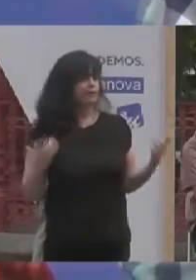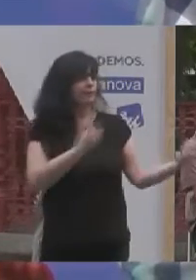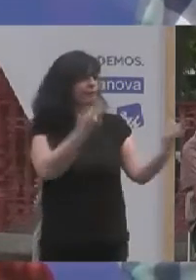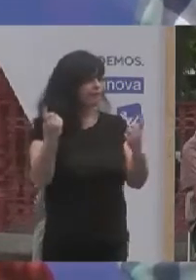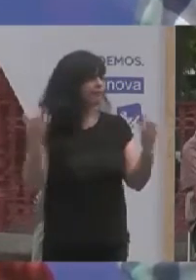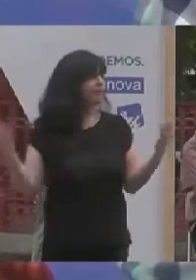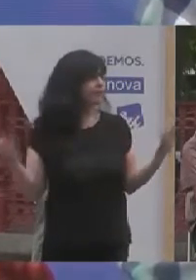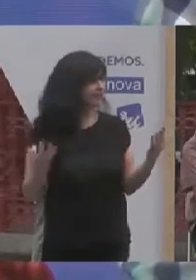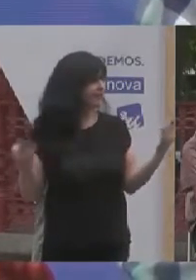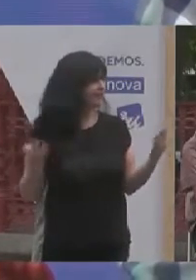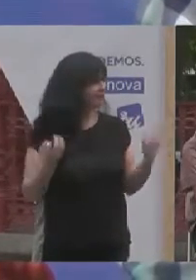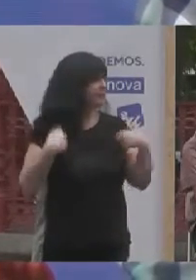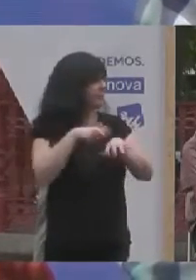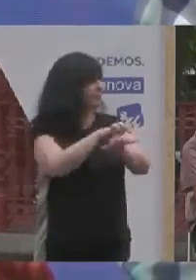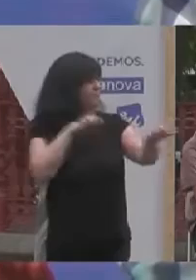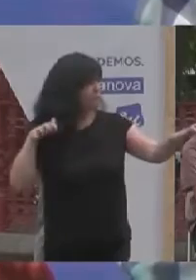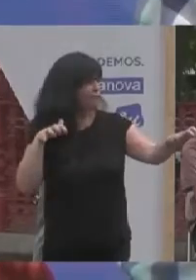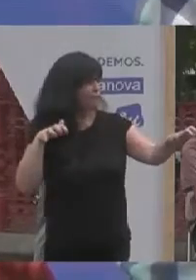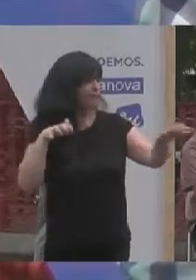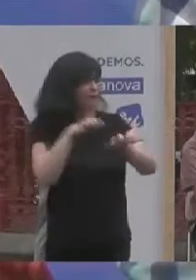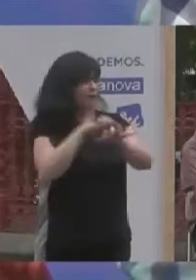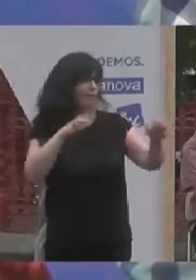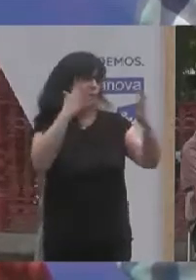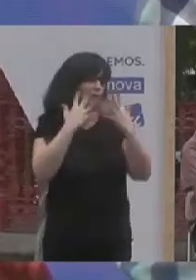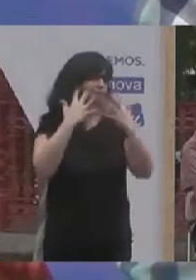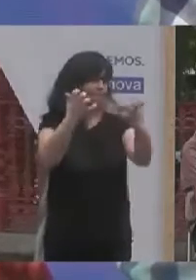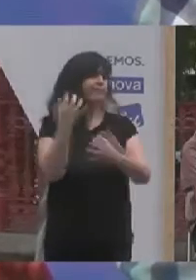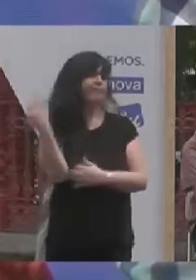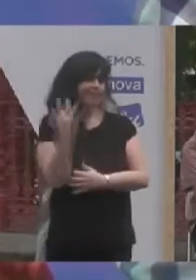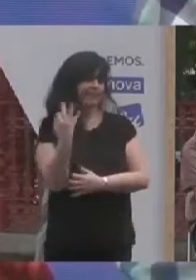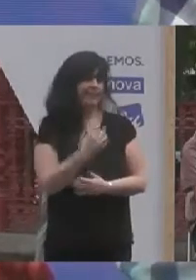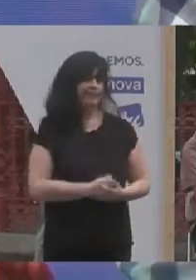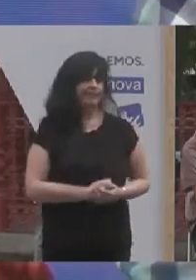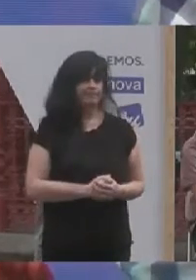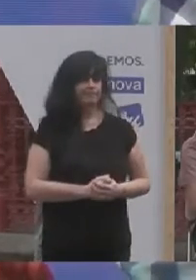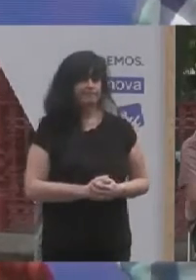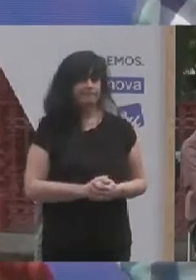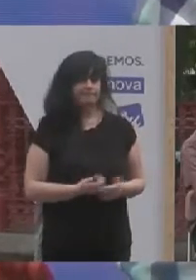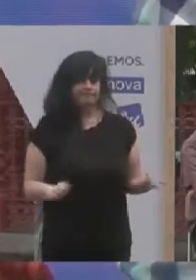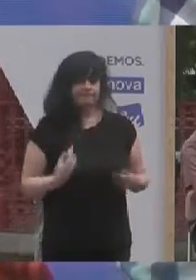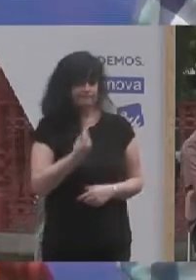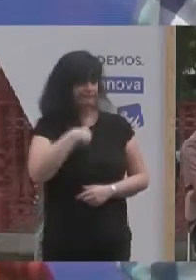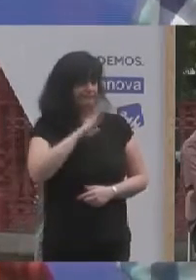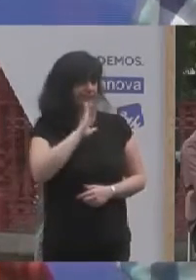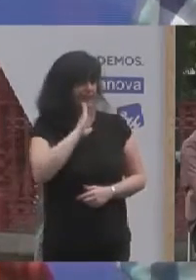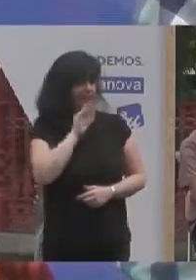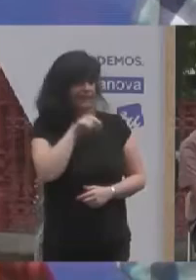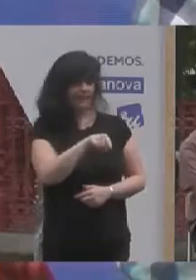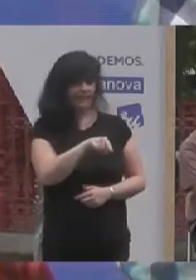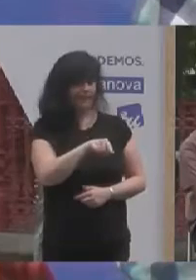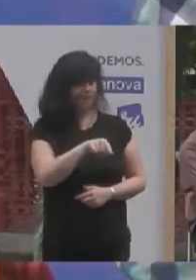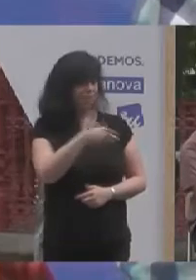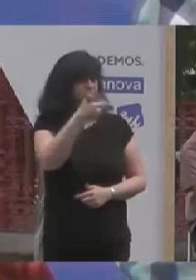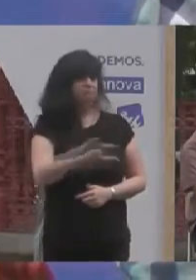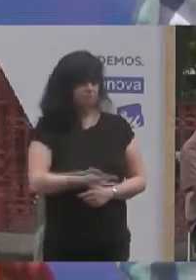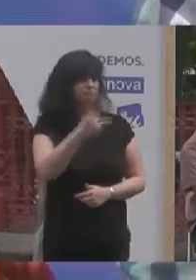tamén termos esa maioría de cambio no Senado. Ademais disto, que é dun enorme